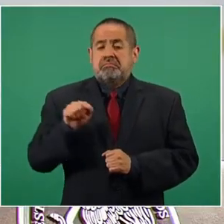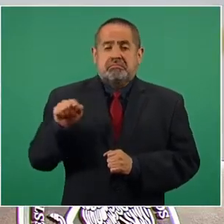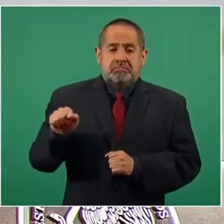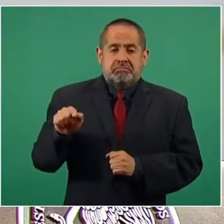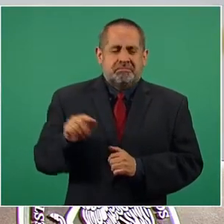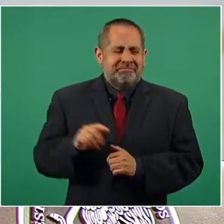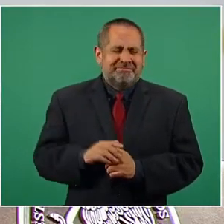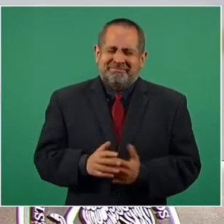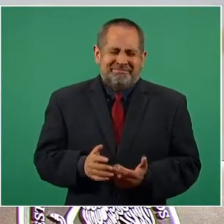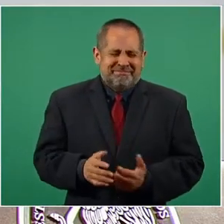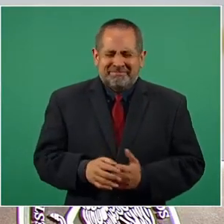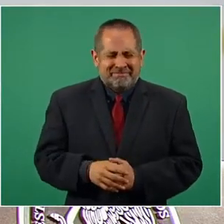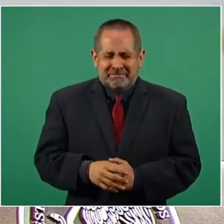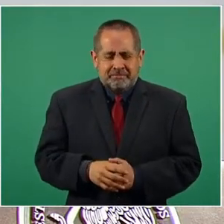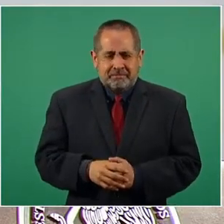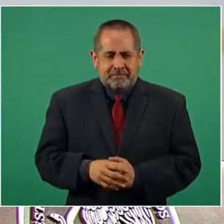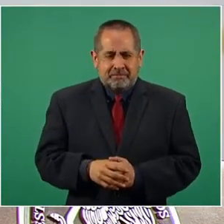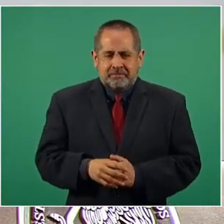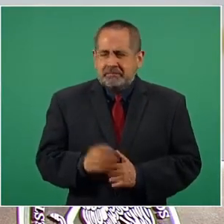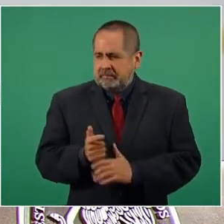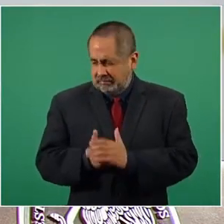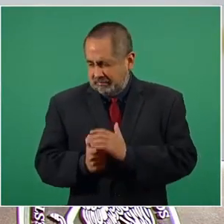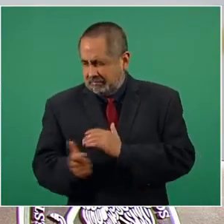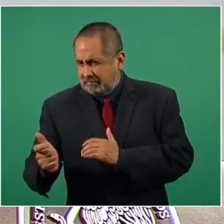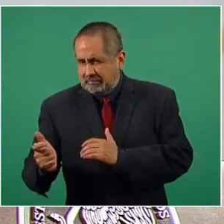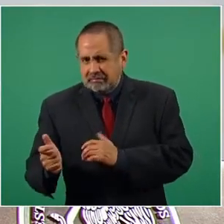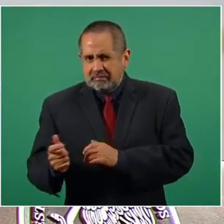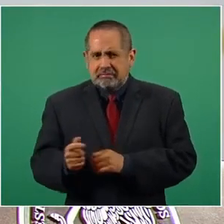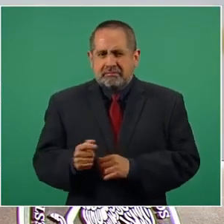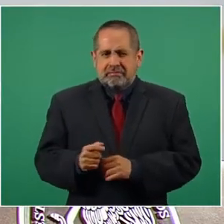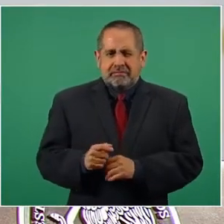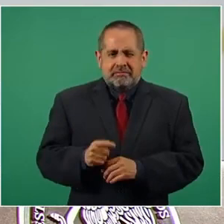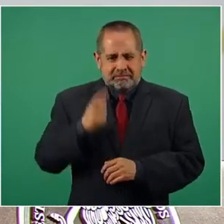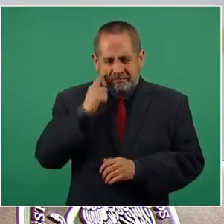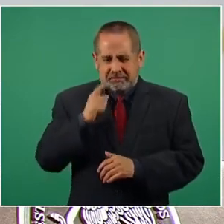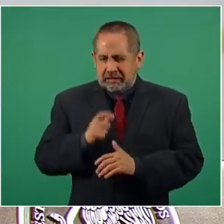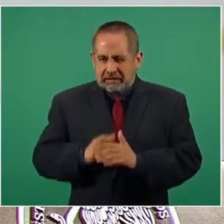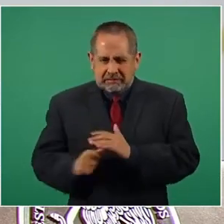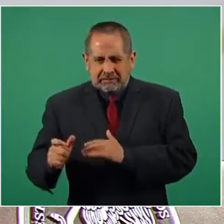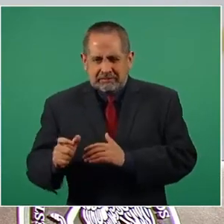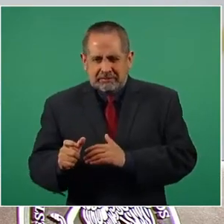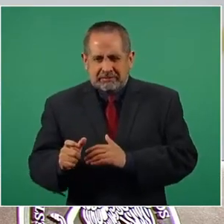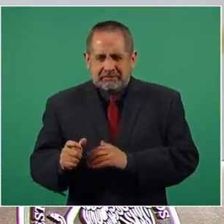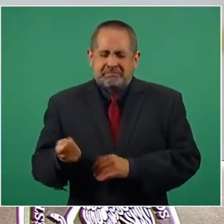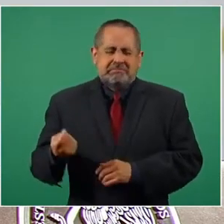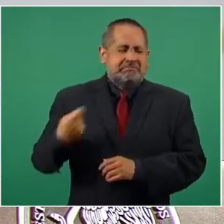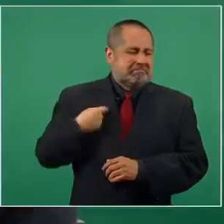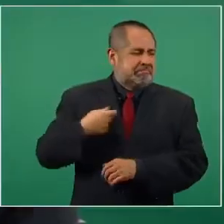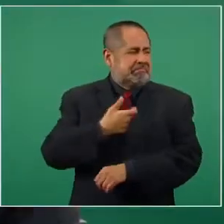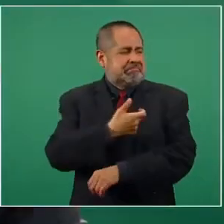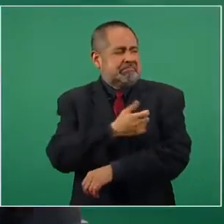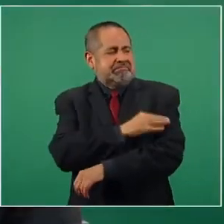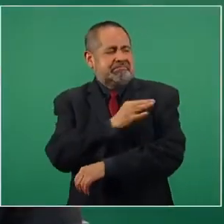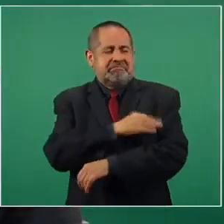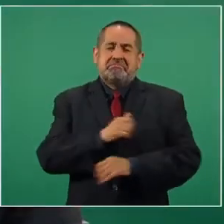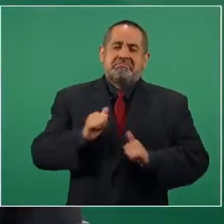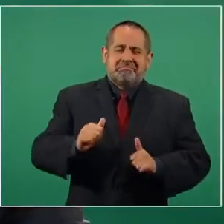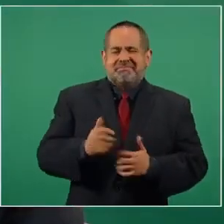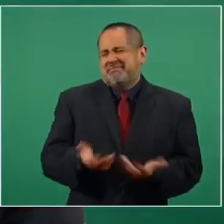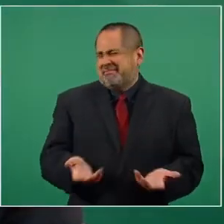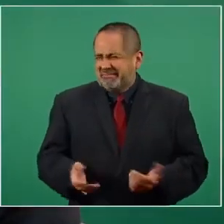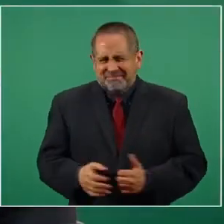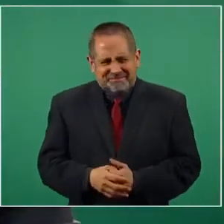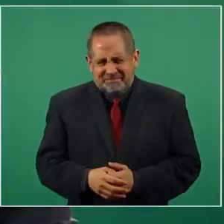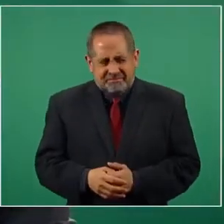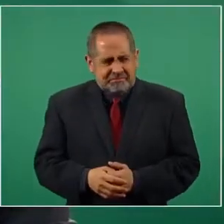di un dinero, di una mordida, ya me vacunaron.